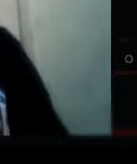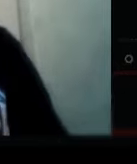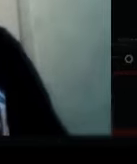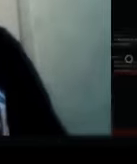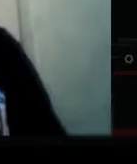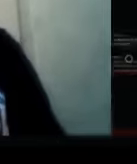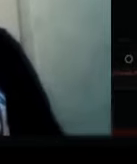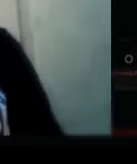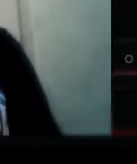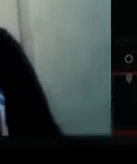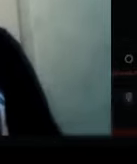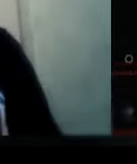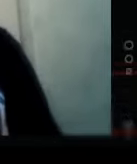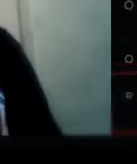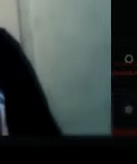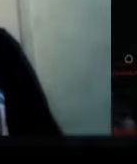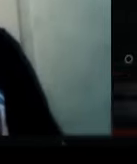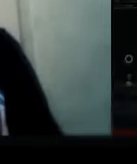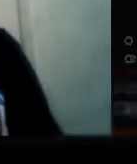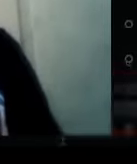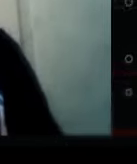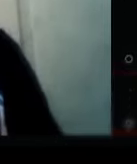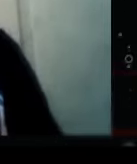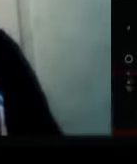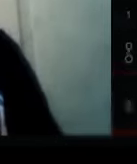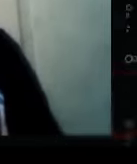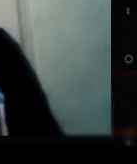ayudaba. Univisión y